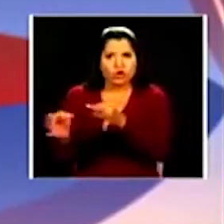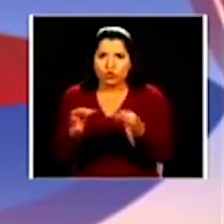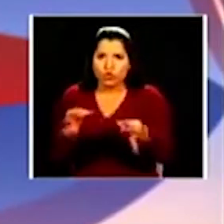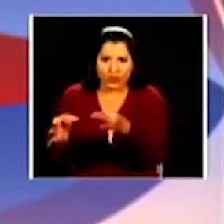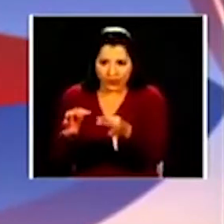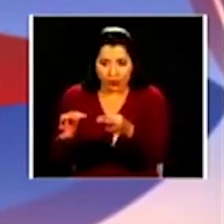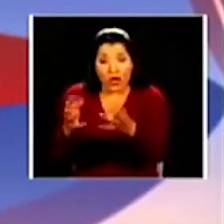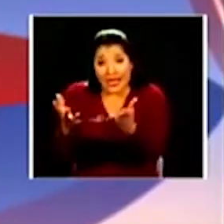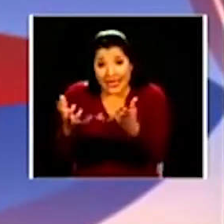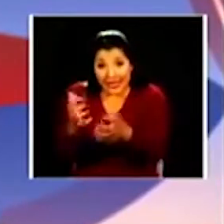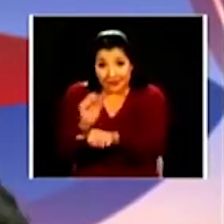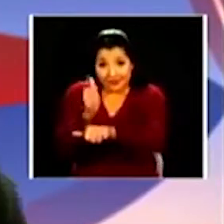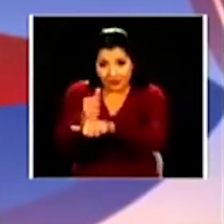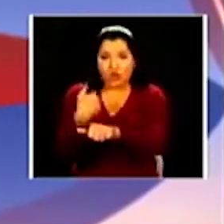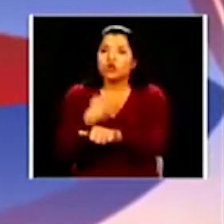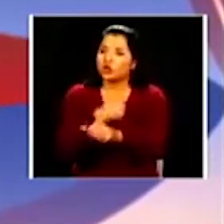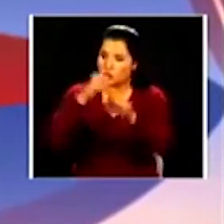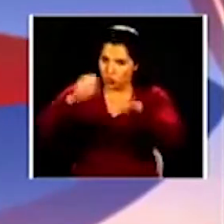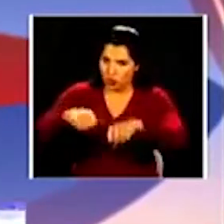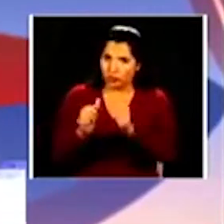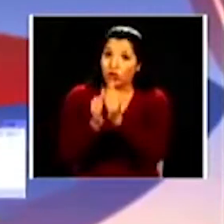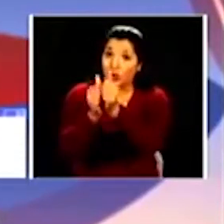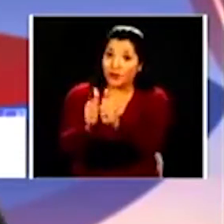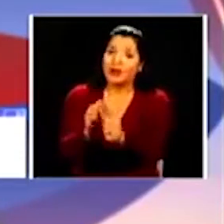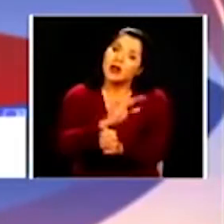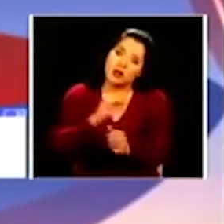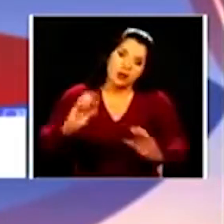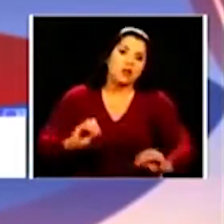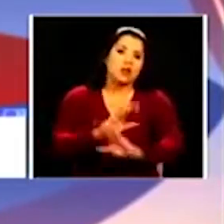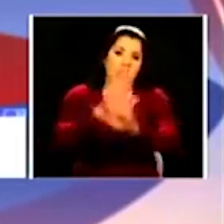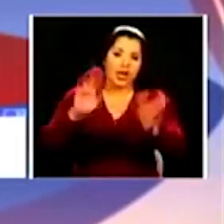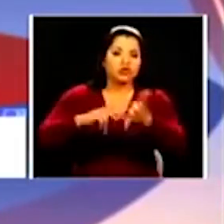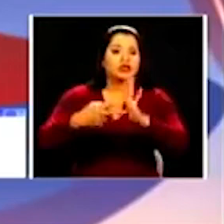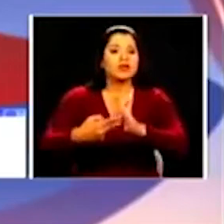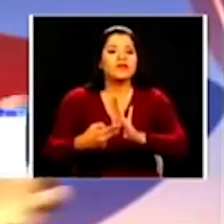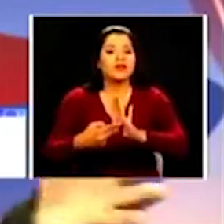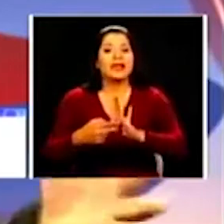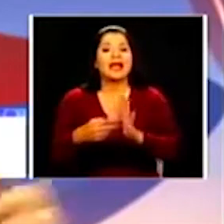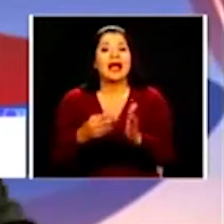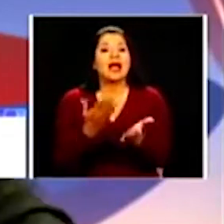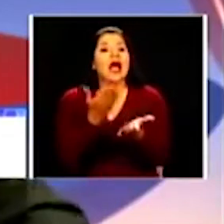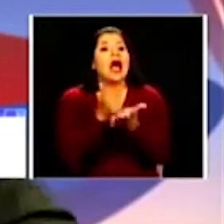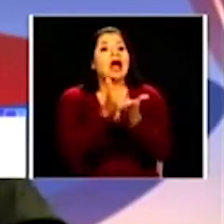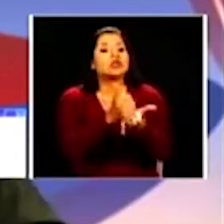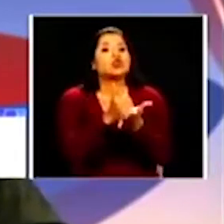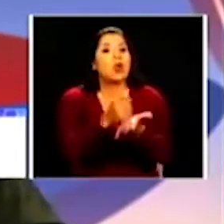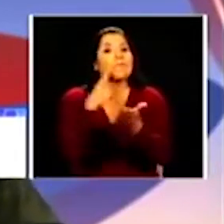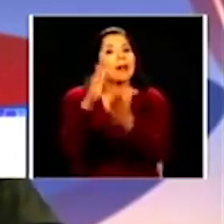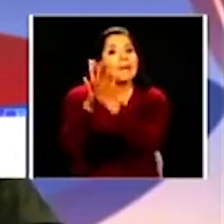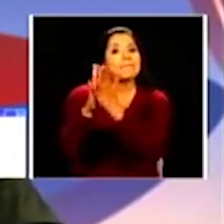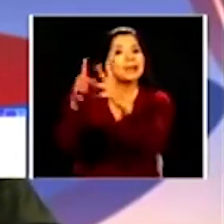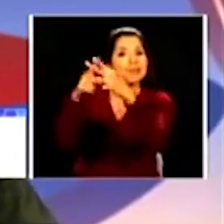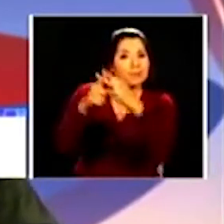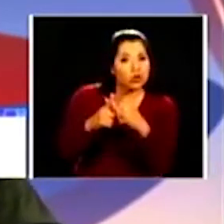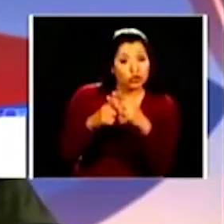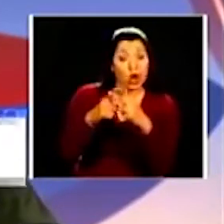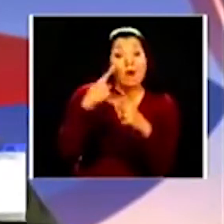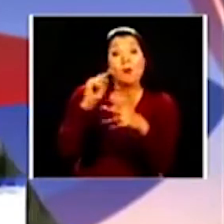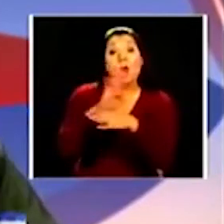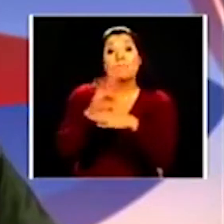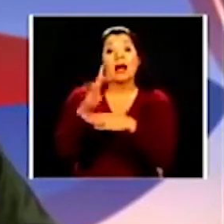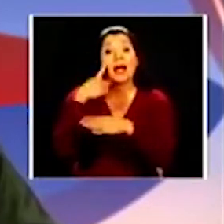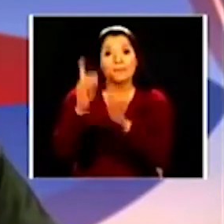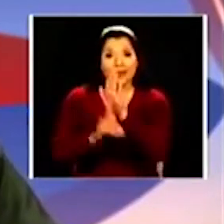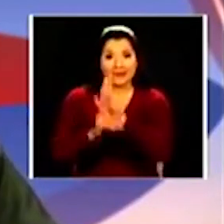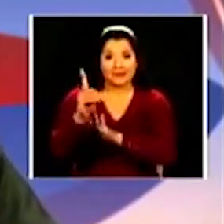les daremos el acompañamiento, que incluye también, por supuesto, las facilidades en Banca para el Desarrollo para que tengan el financiamiento y el acompañamiento para